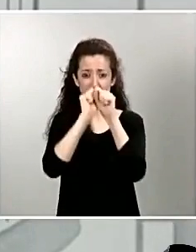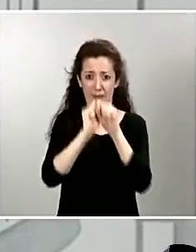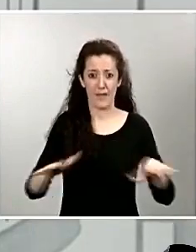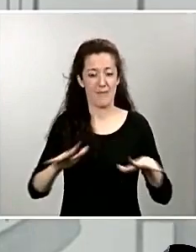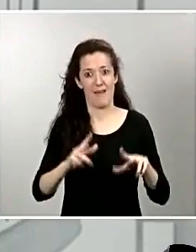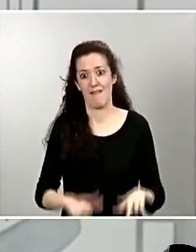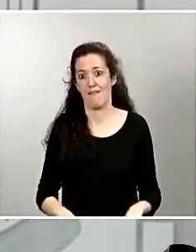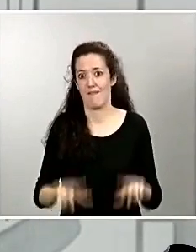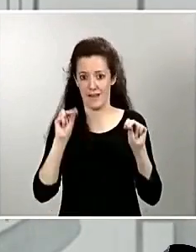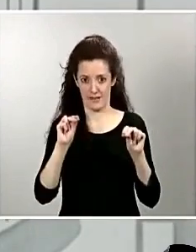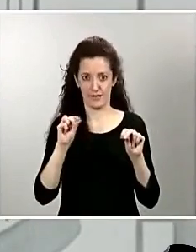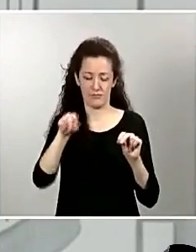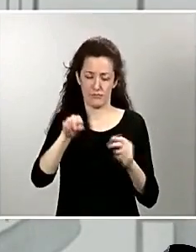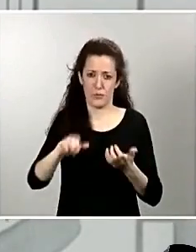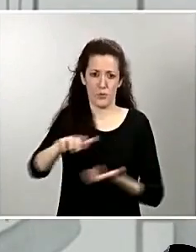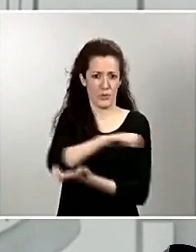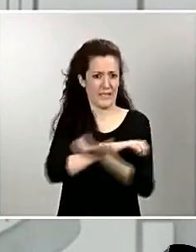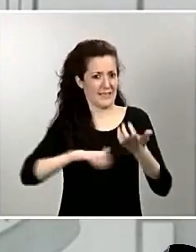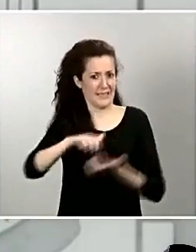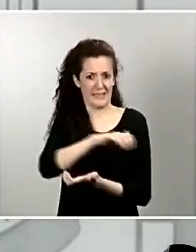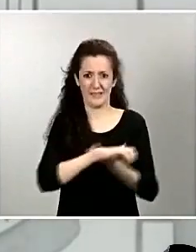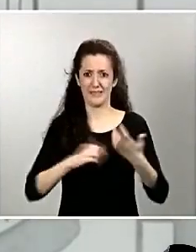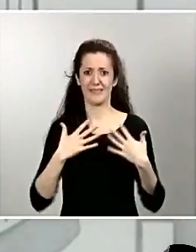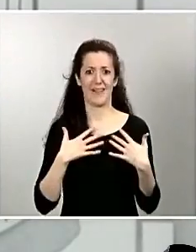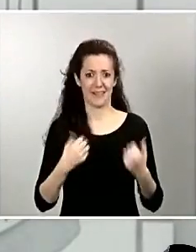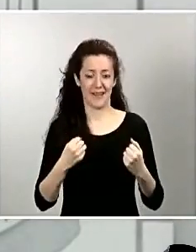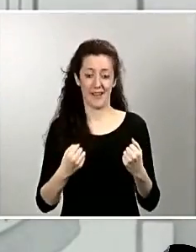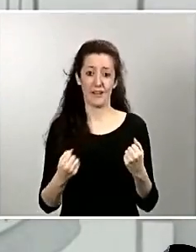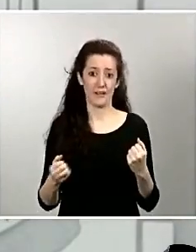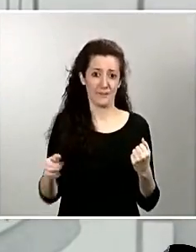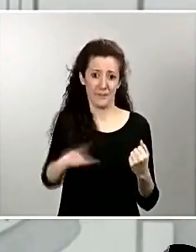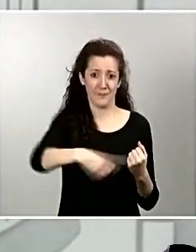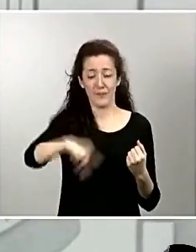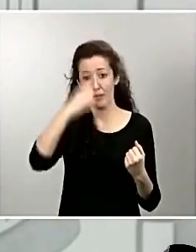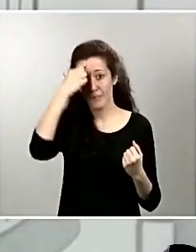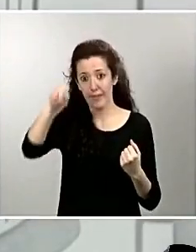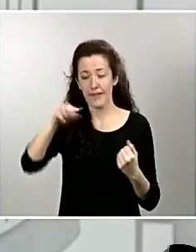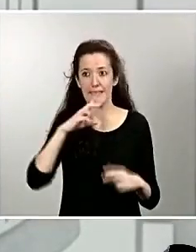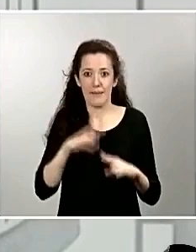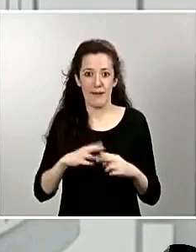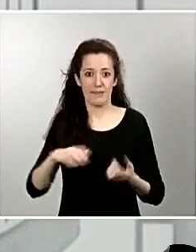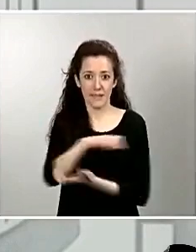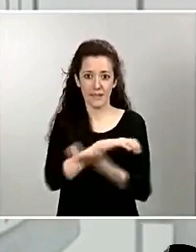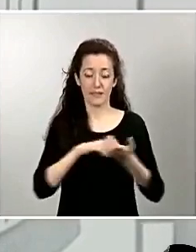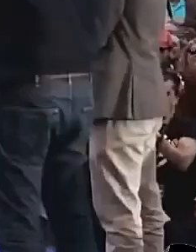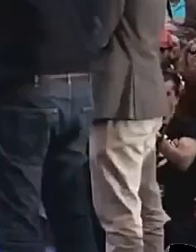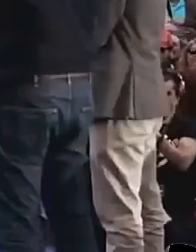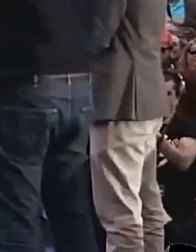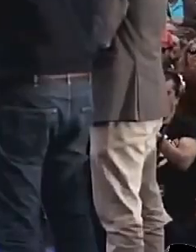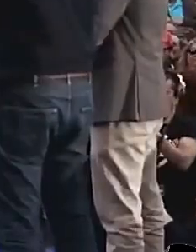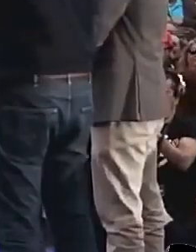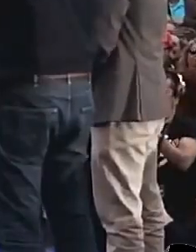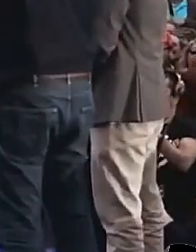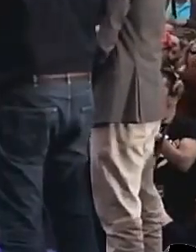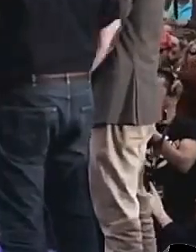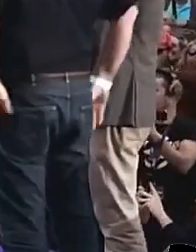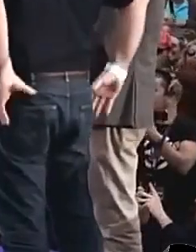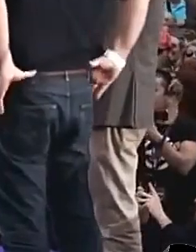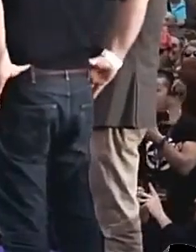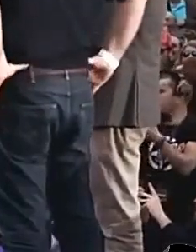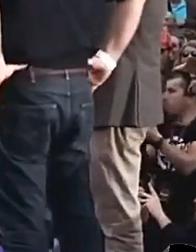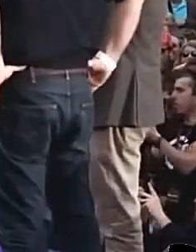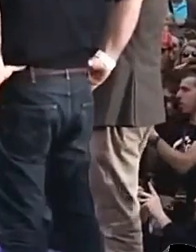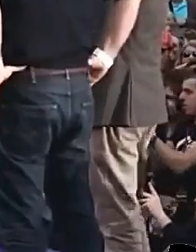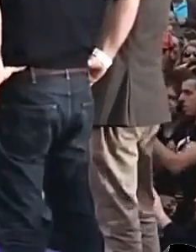sanitaria que se está convirtiendo ya, como saben, en una crisis social y en una crisis económica. Frente a esos